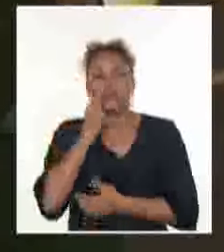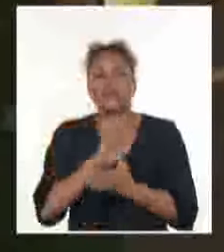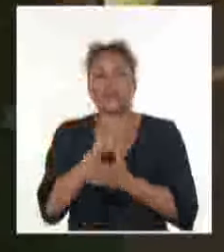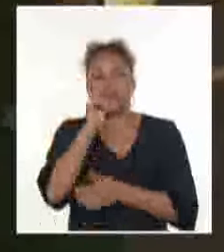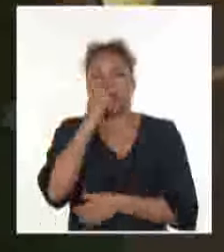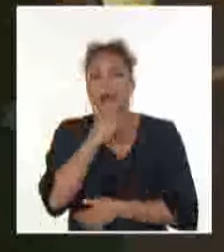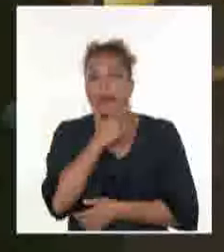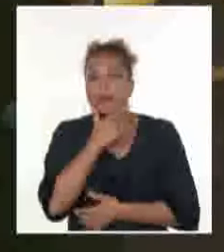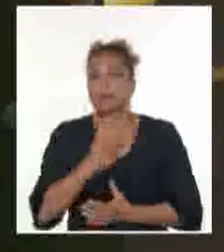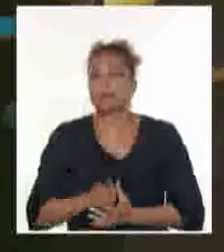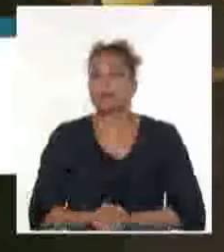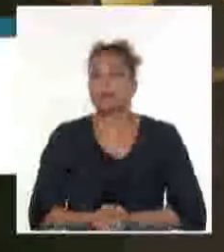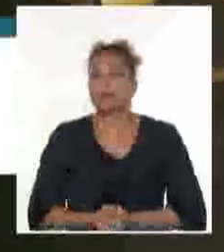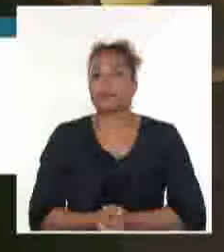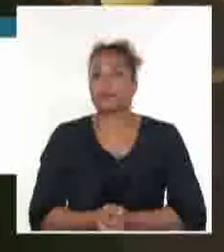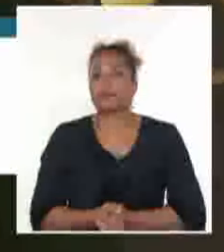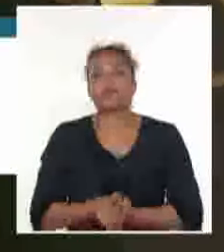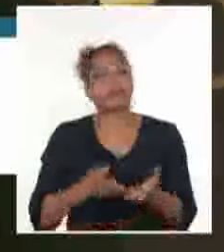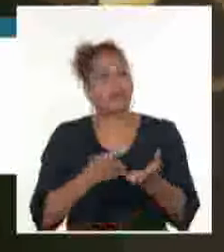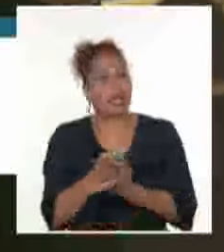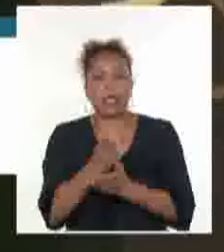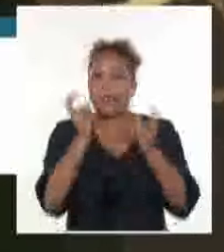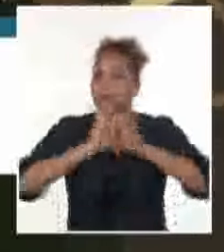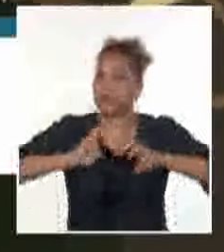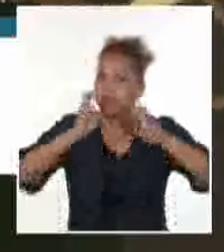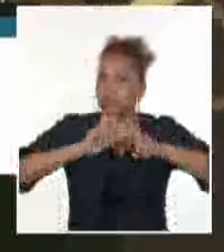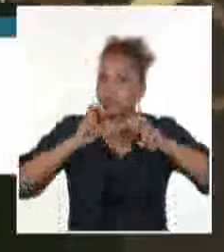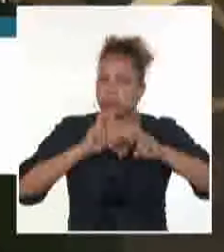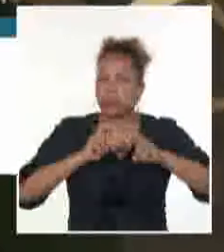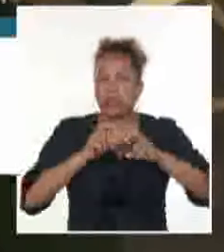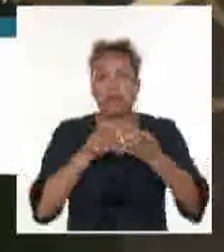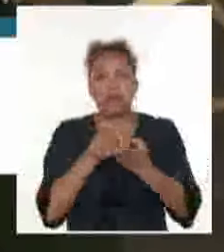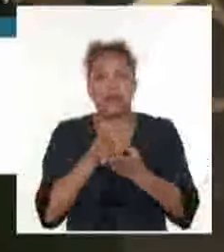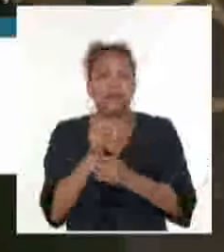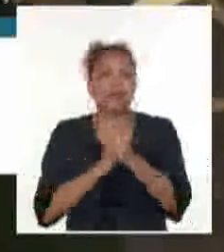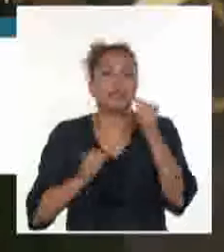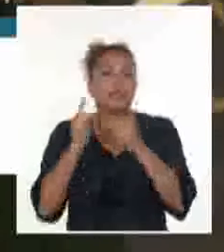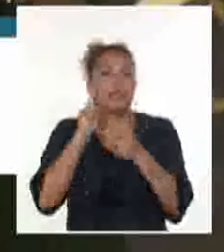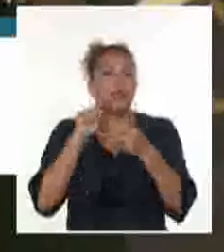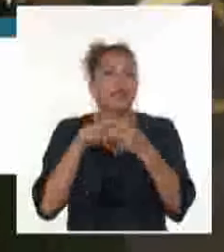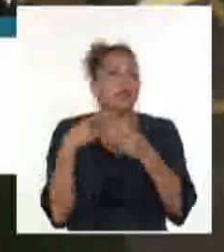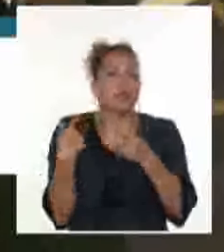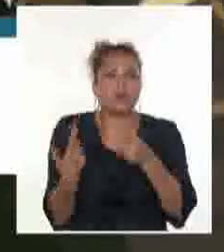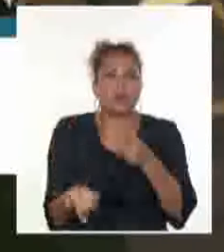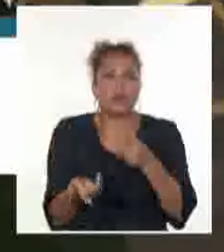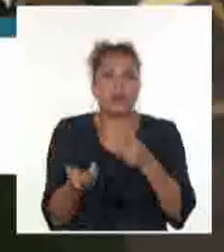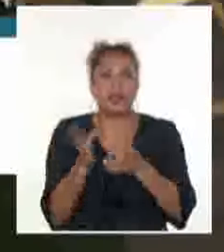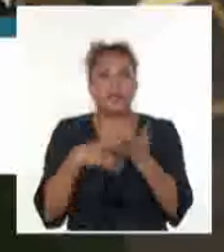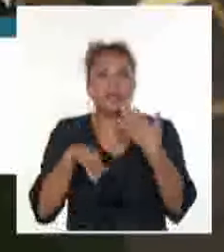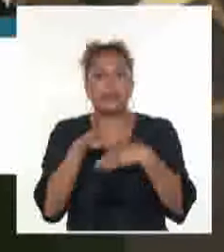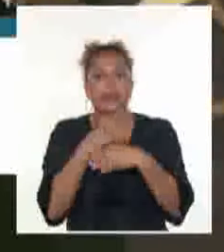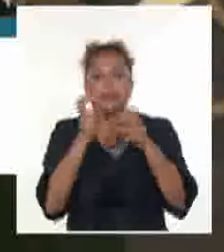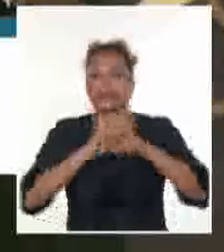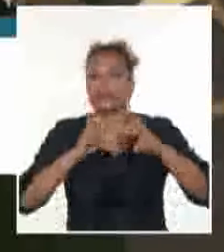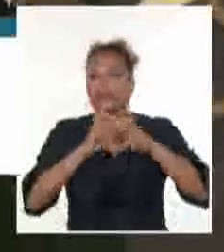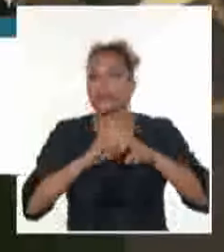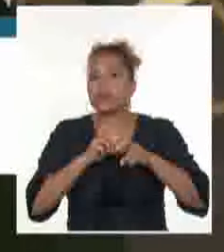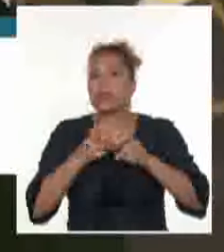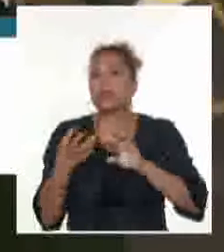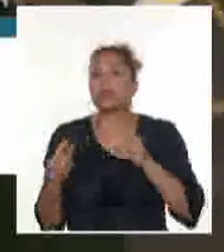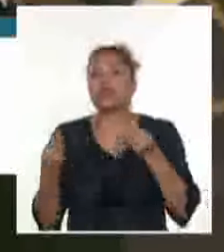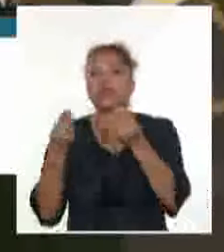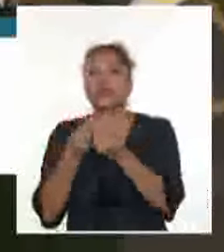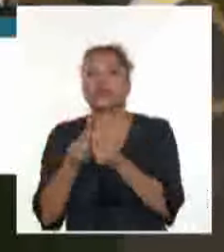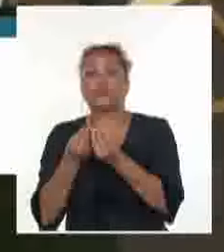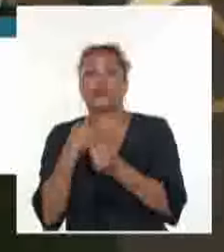trabajando aún en varios elementos investigativos y el principal objetivo que tenemos desde el Ministerio de Gobierno y de manera conjunta con la